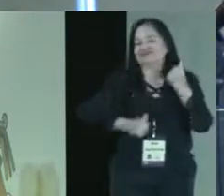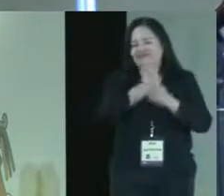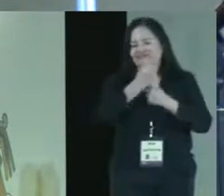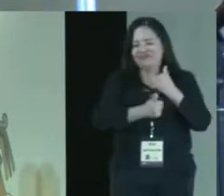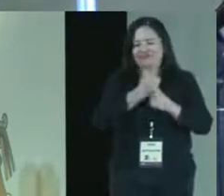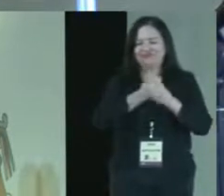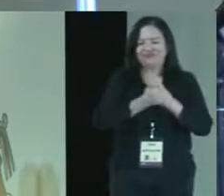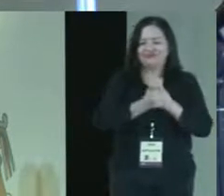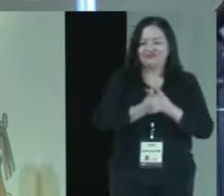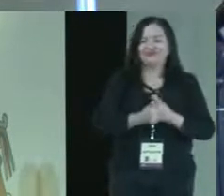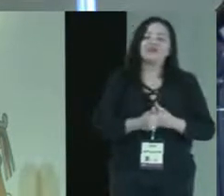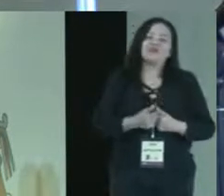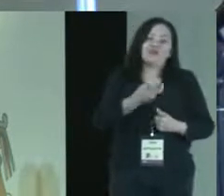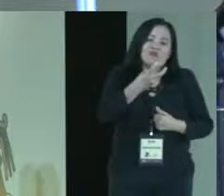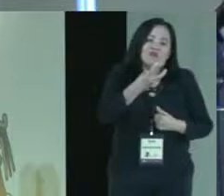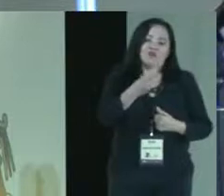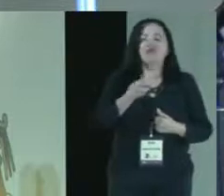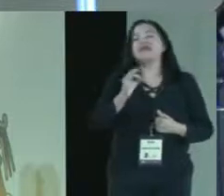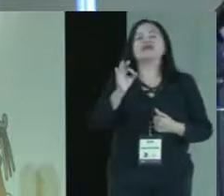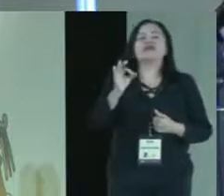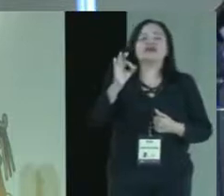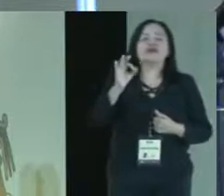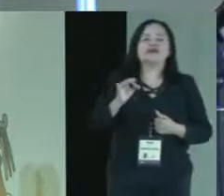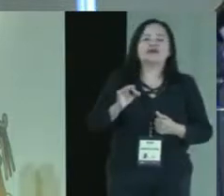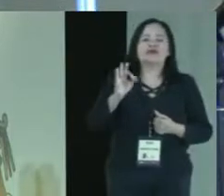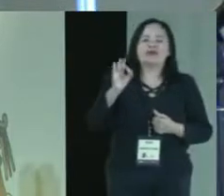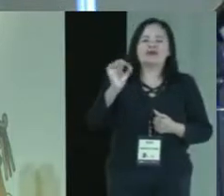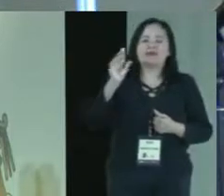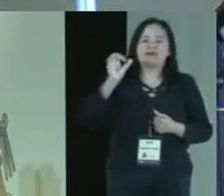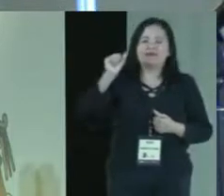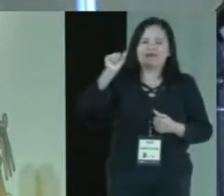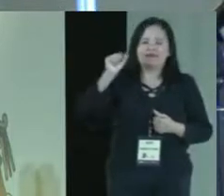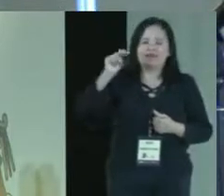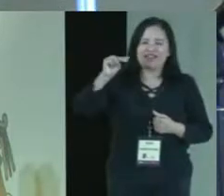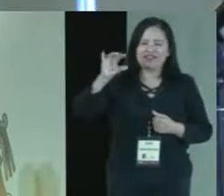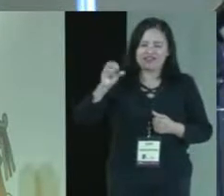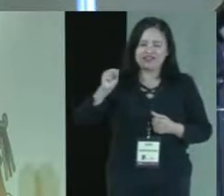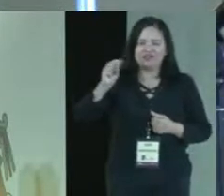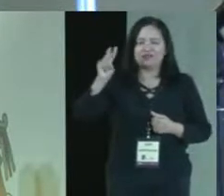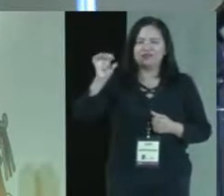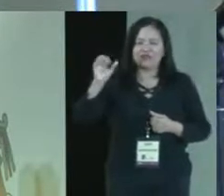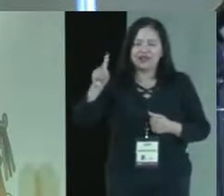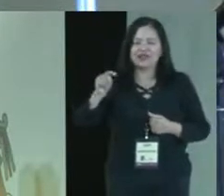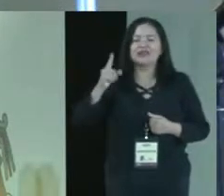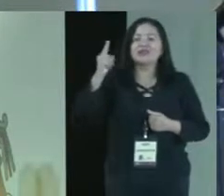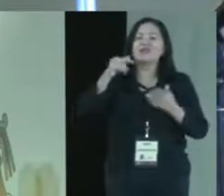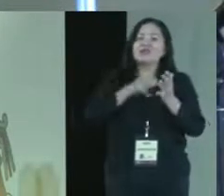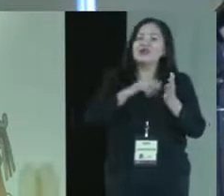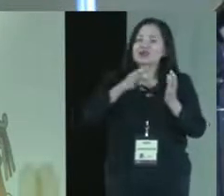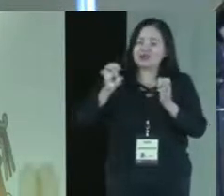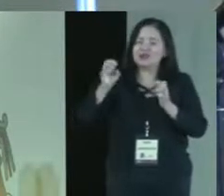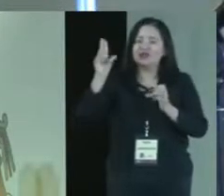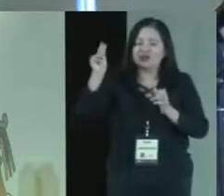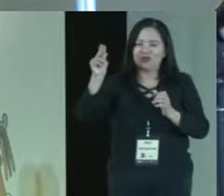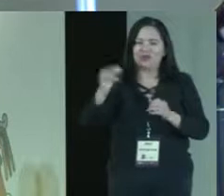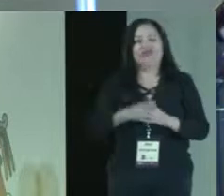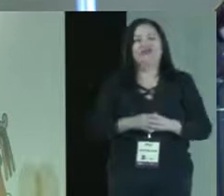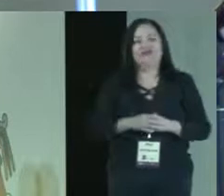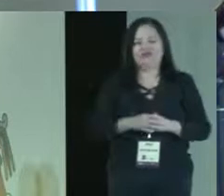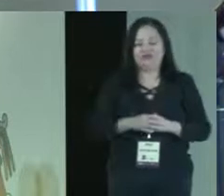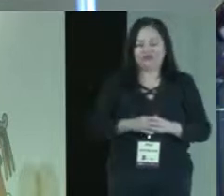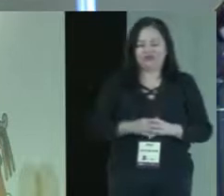auténtica. Es una frase de Franz-Hilbert, una cita de Franz-Hilbert de 1990 de CEPAL.